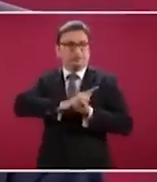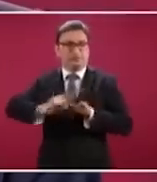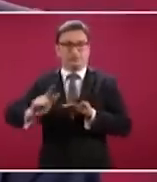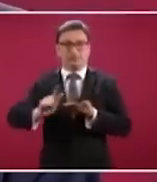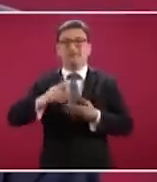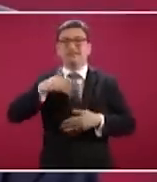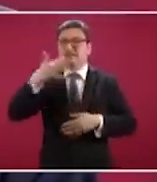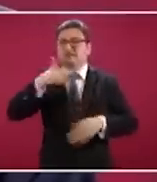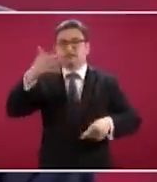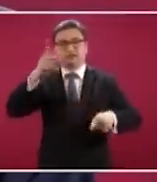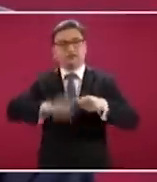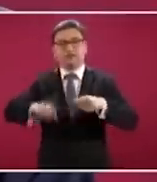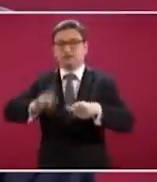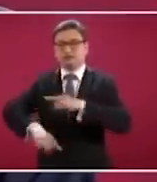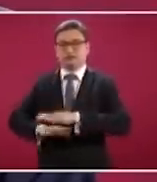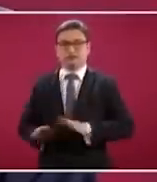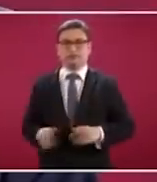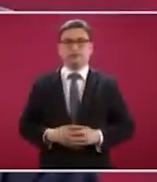corrupción